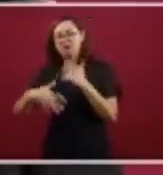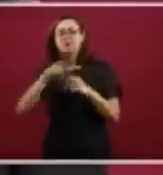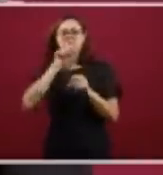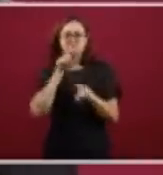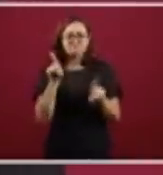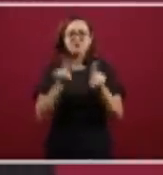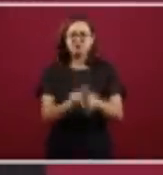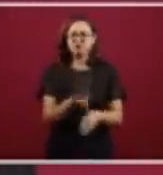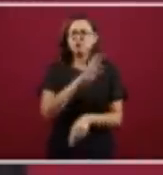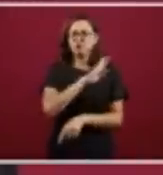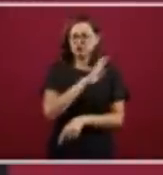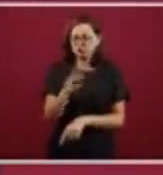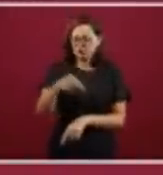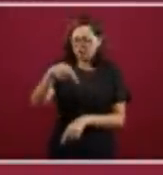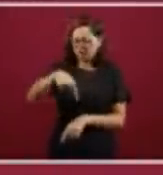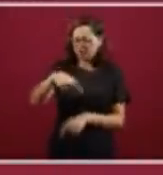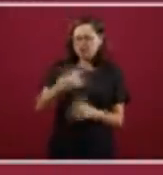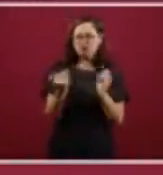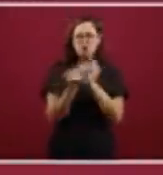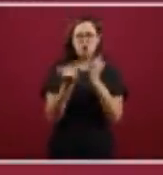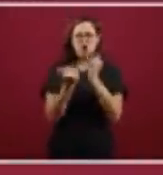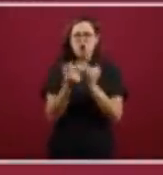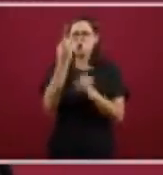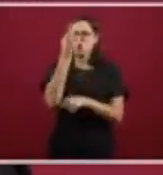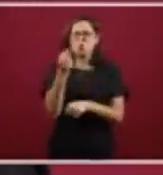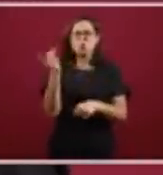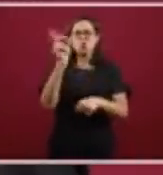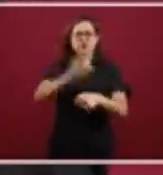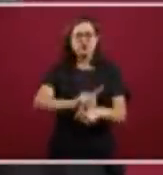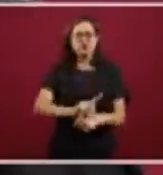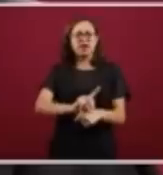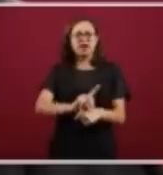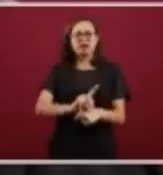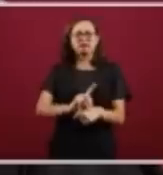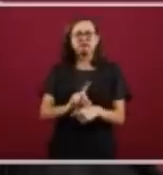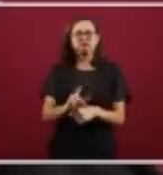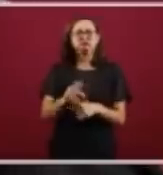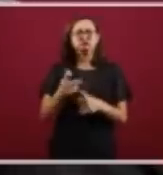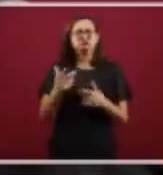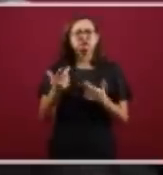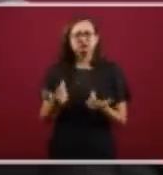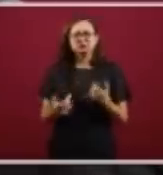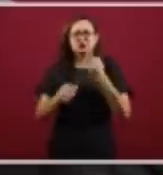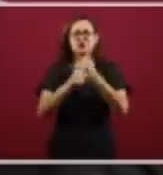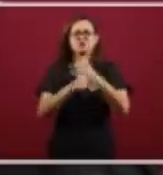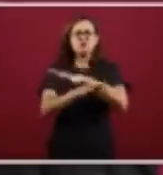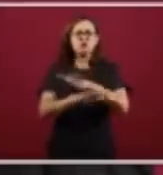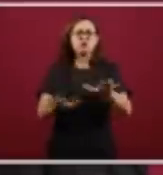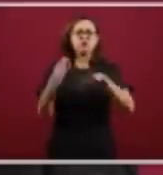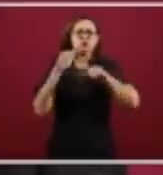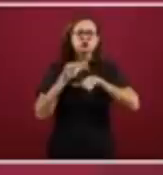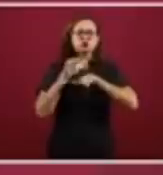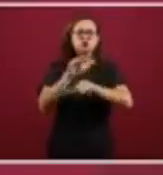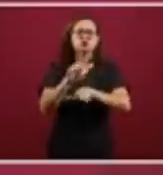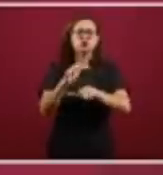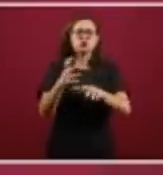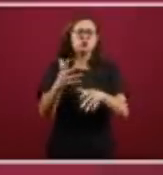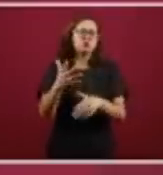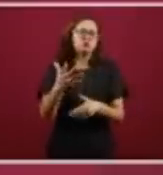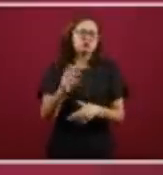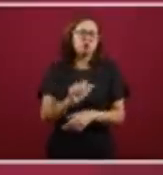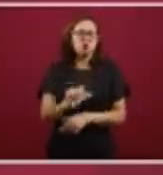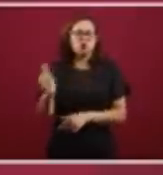podemos establecer un día para información